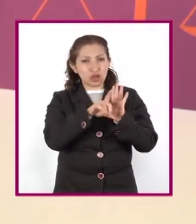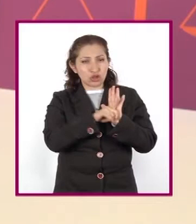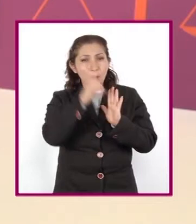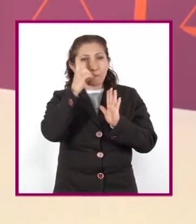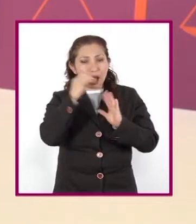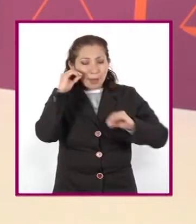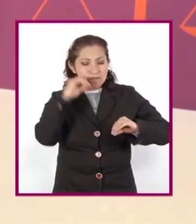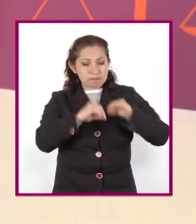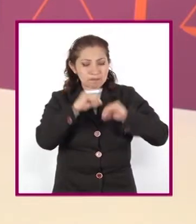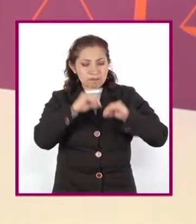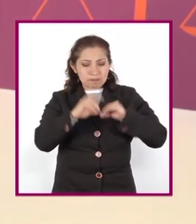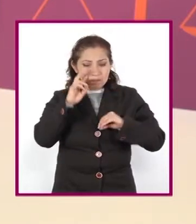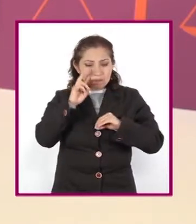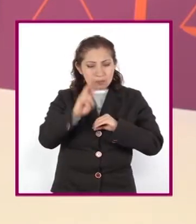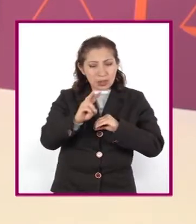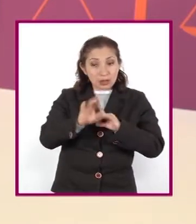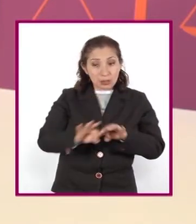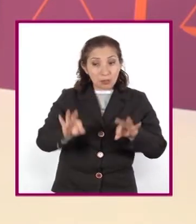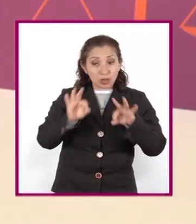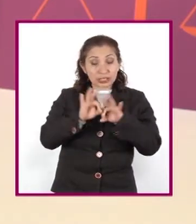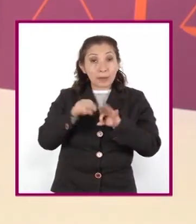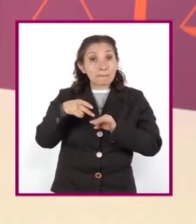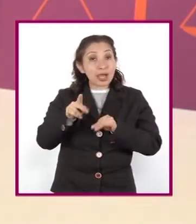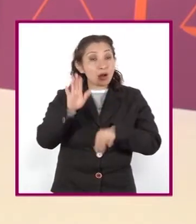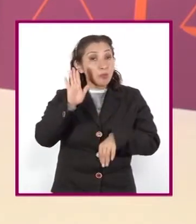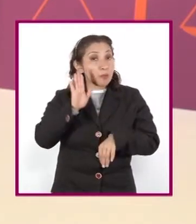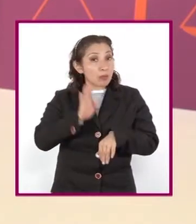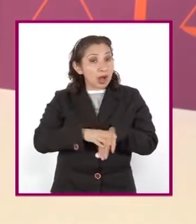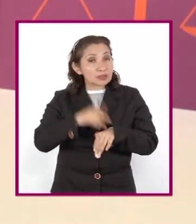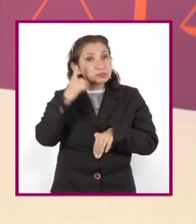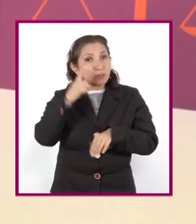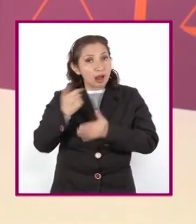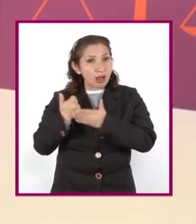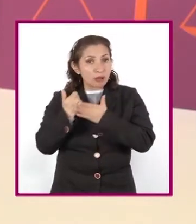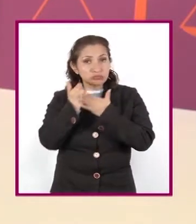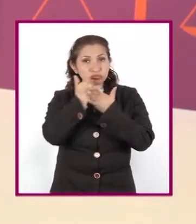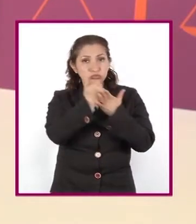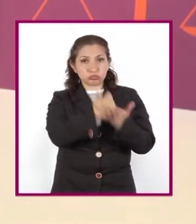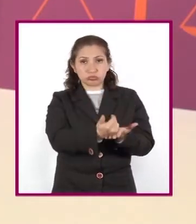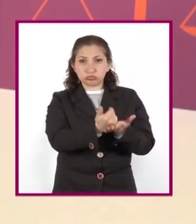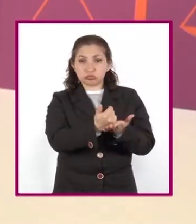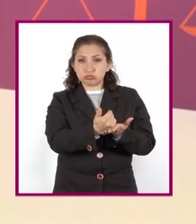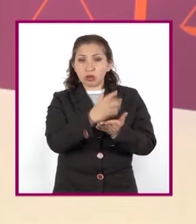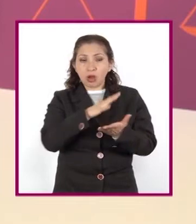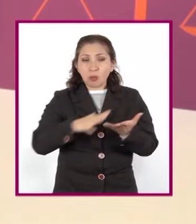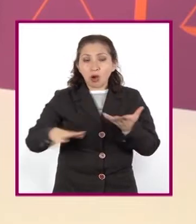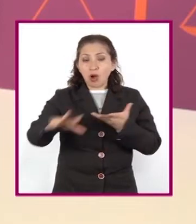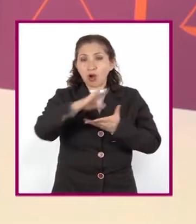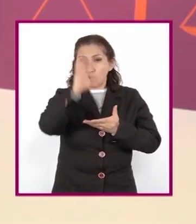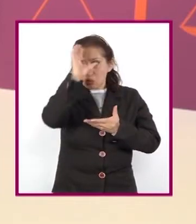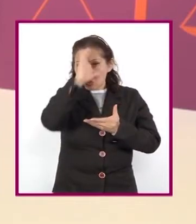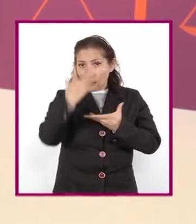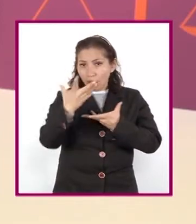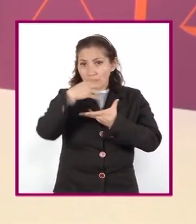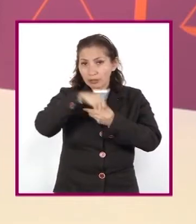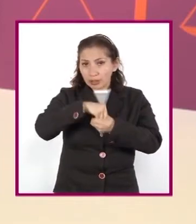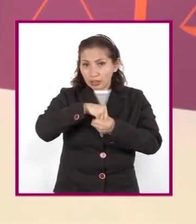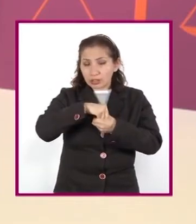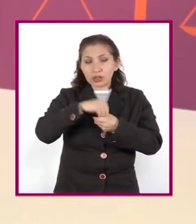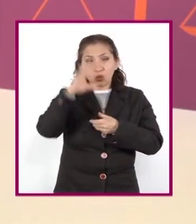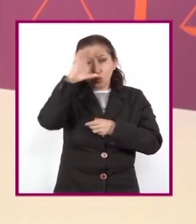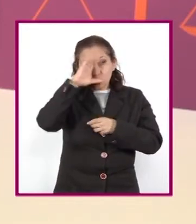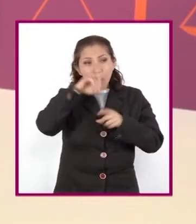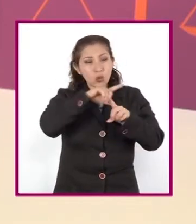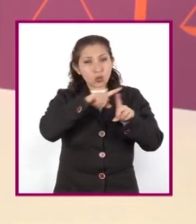e identificar su importancia, pero sobre todo, para favorecer la cultura incluyente e interculturalidad en